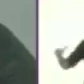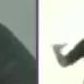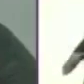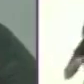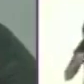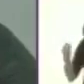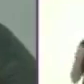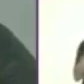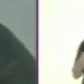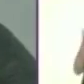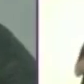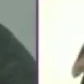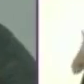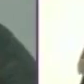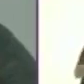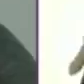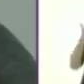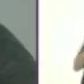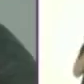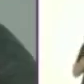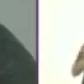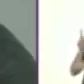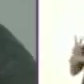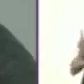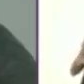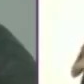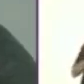el dardo diciendo que pues la